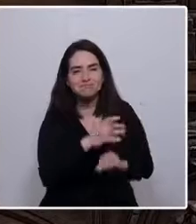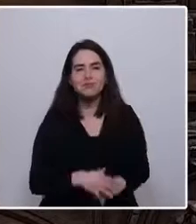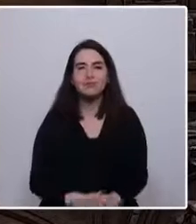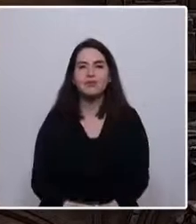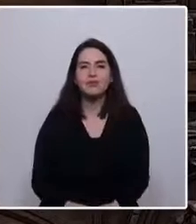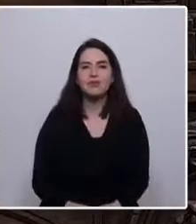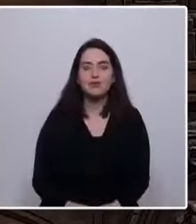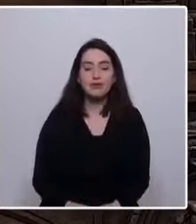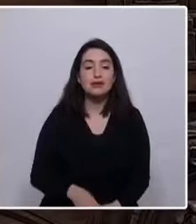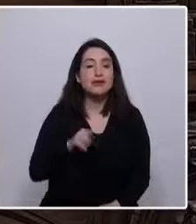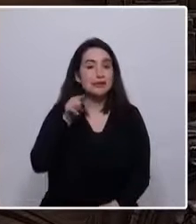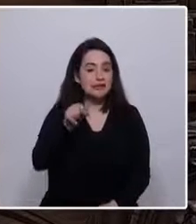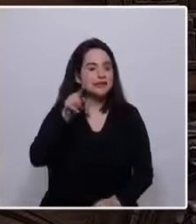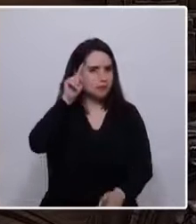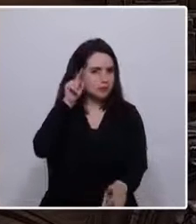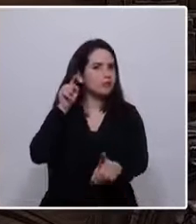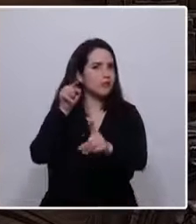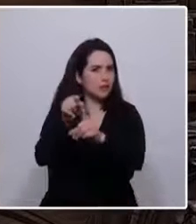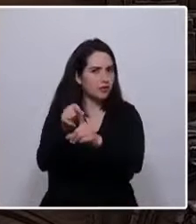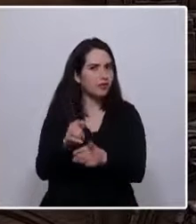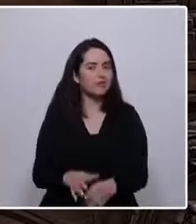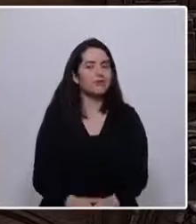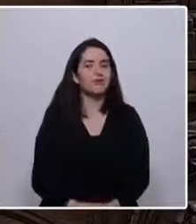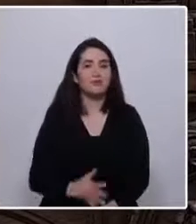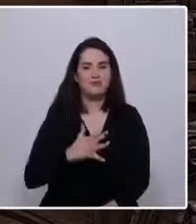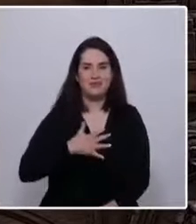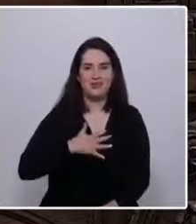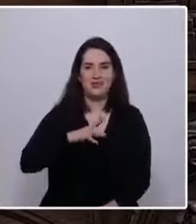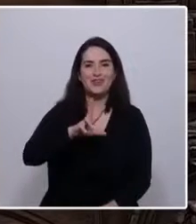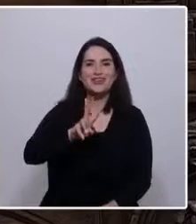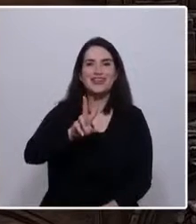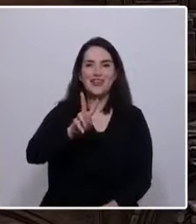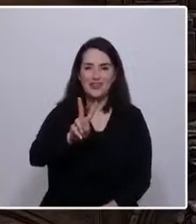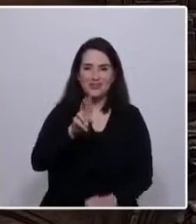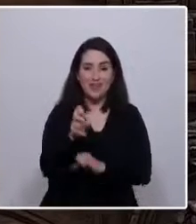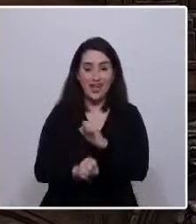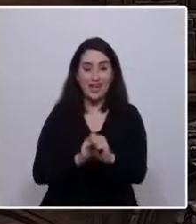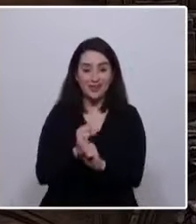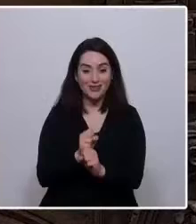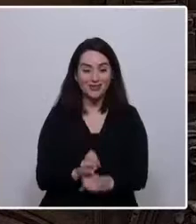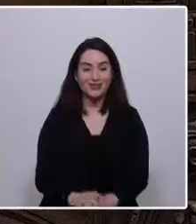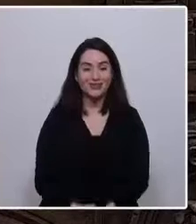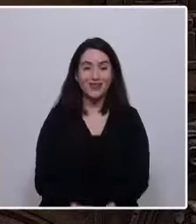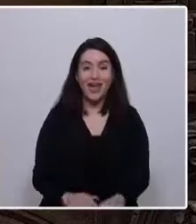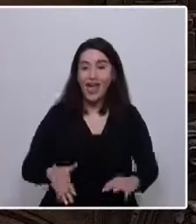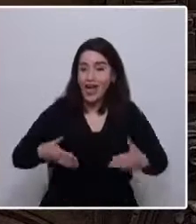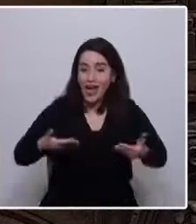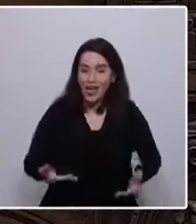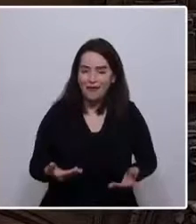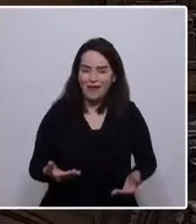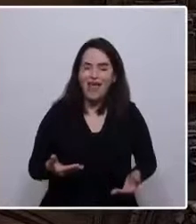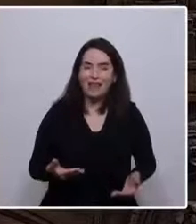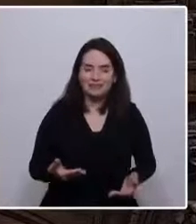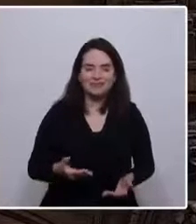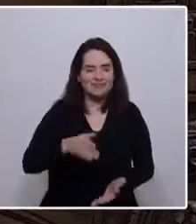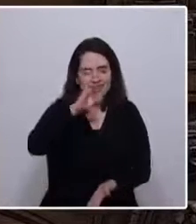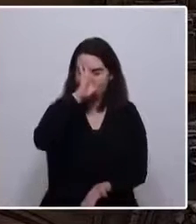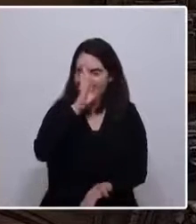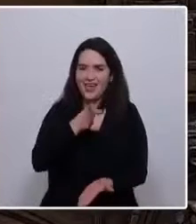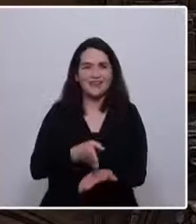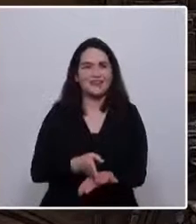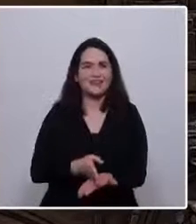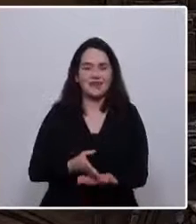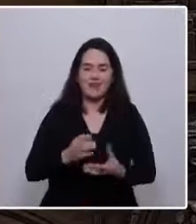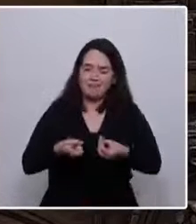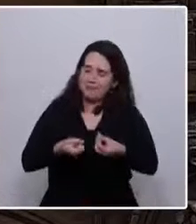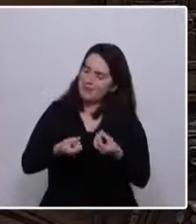a ese fin que con mis 82 años estoy decidido entregar lo mejor de mis